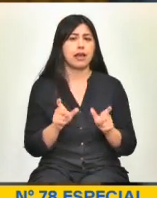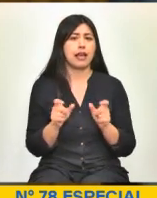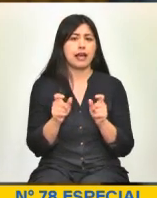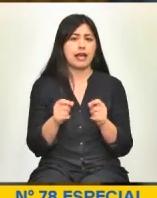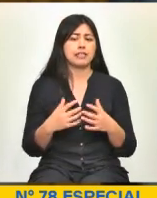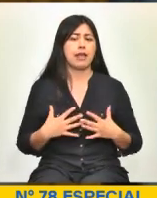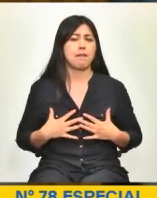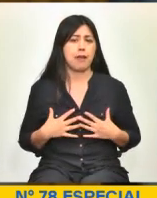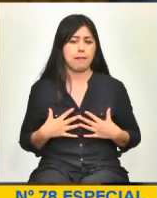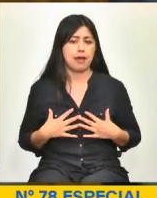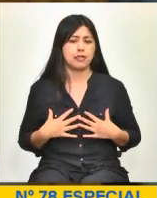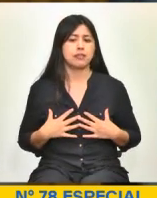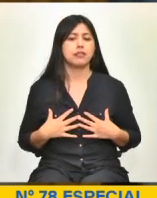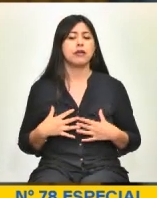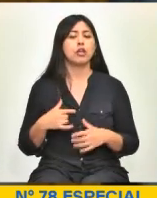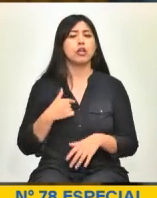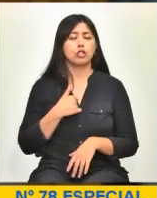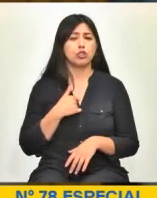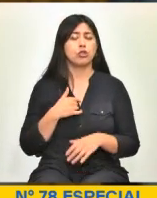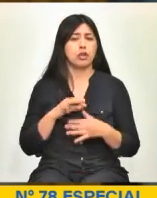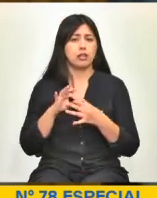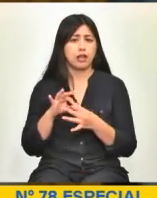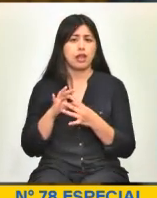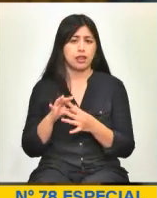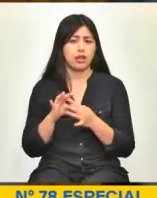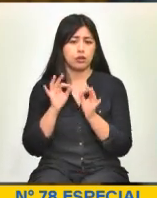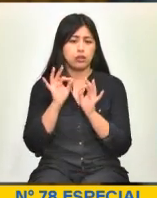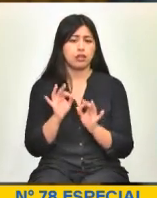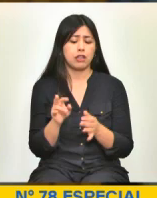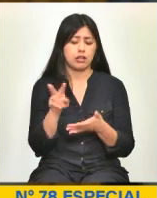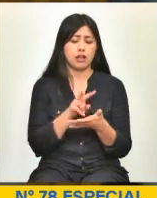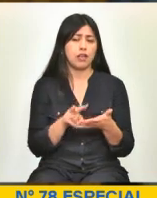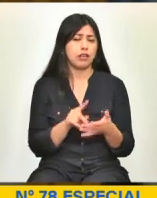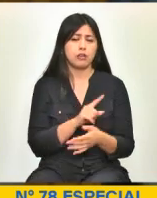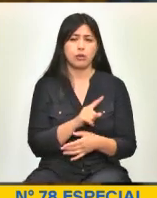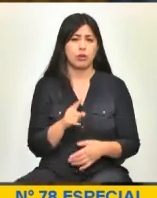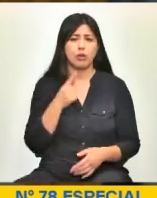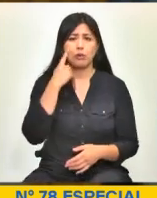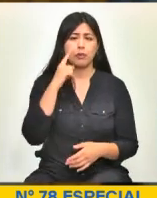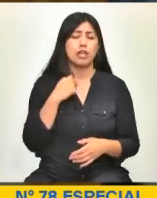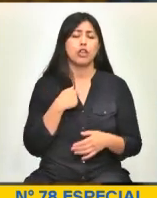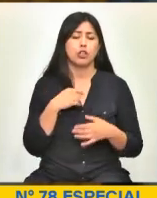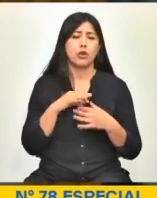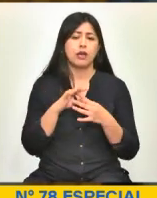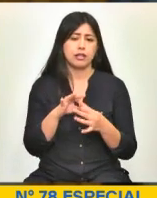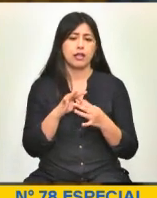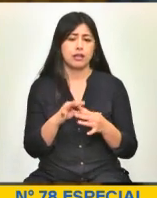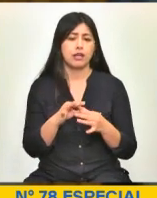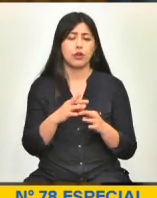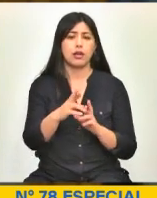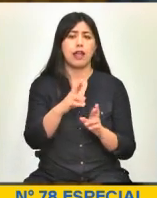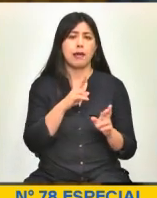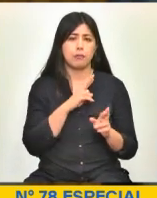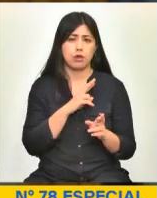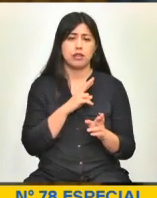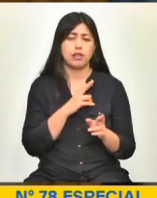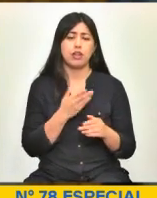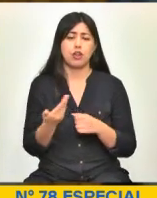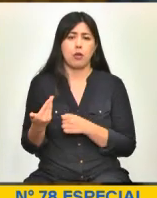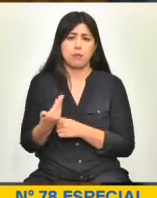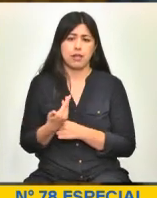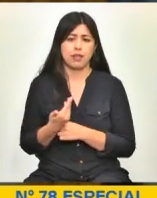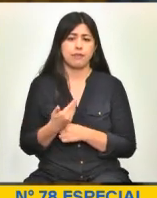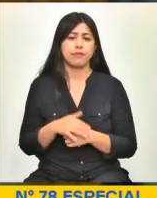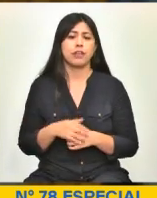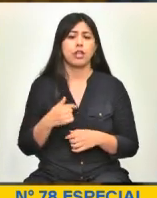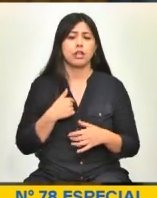mama. Yo agradezco el detalle, no lo voy a leer ahora, no tiene sentido, pero se agradece la respuesta, que es algo que nos pedían ellos. Yo